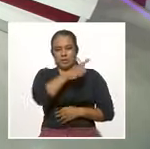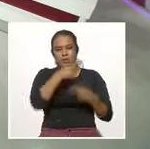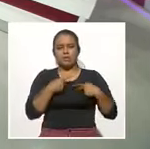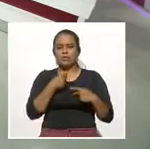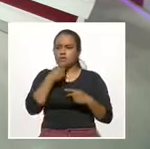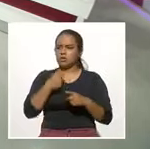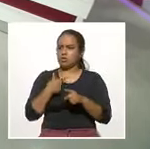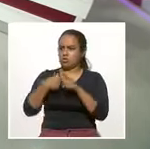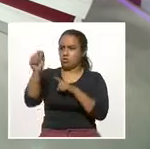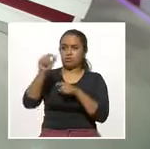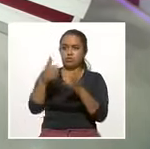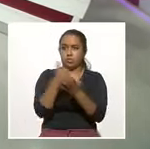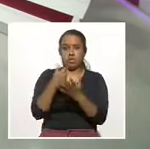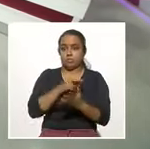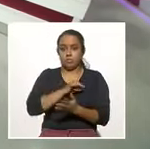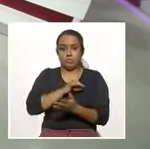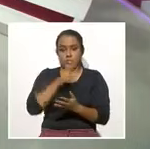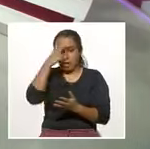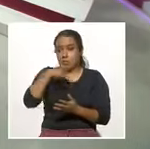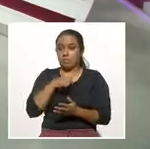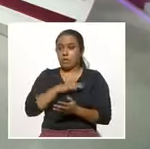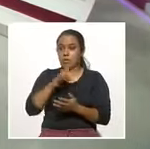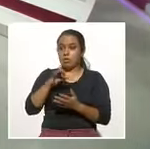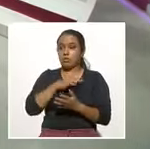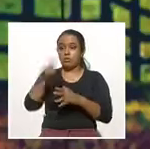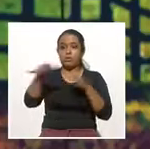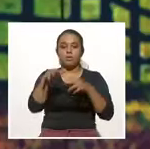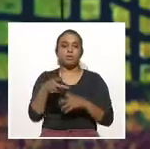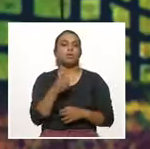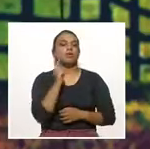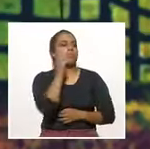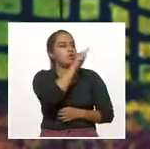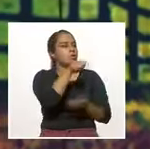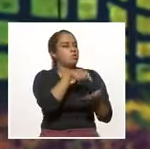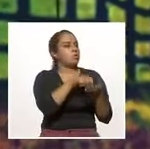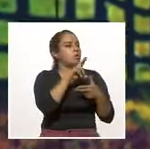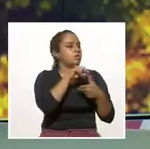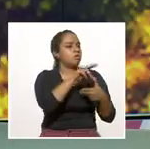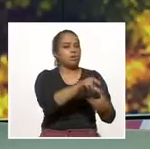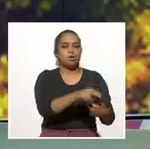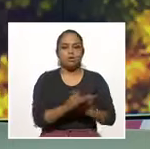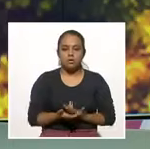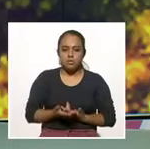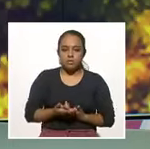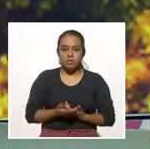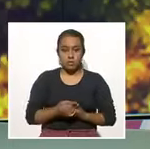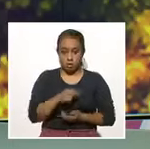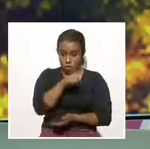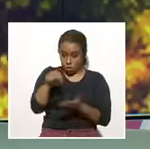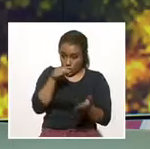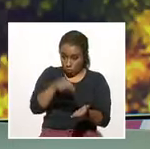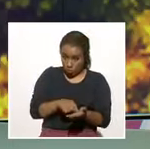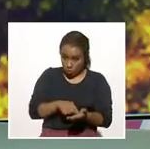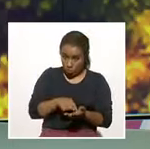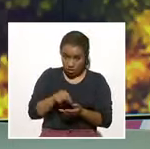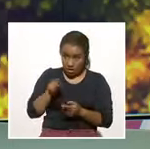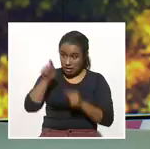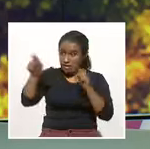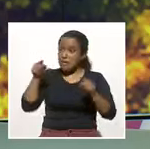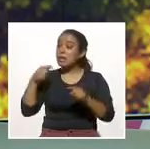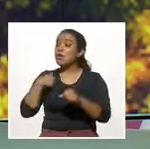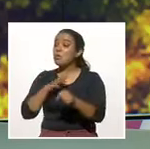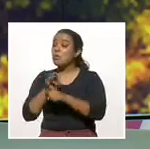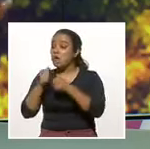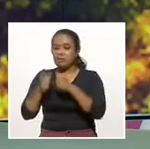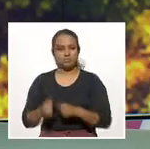fui de la Ciudad de México por miedo a los temblores, pero me fui a un lugar donde hay huracanes. Sí. Esto quiere decir que ninguna zona va a ser totalmente segura.